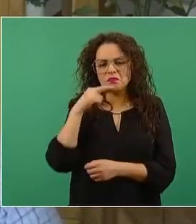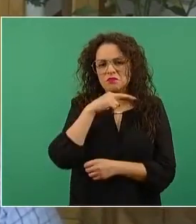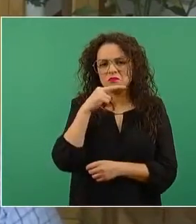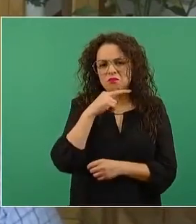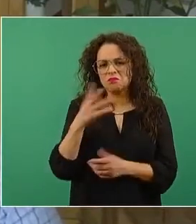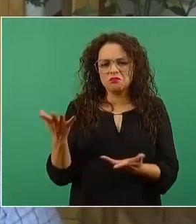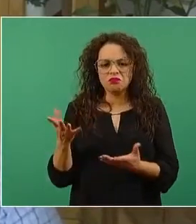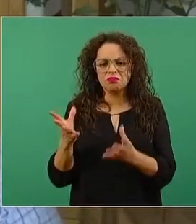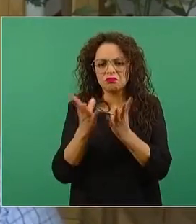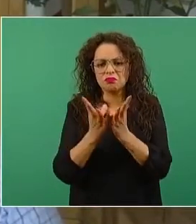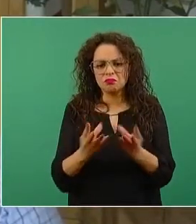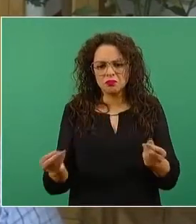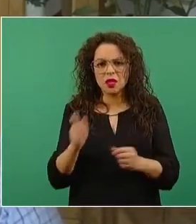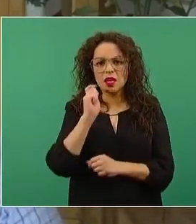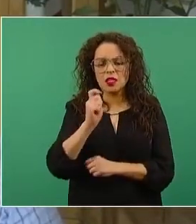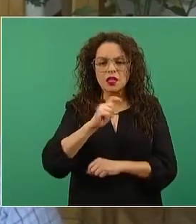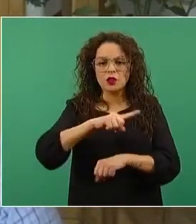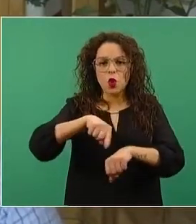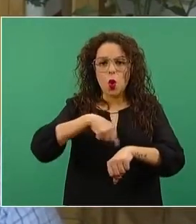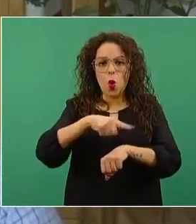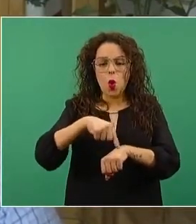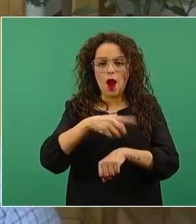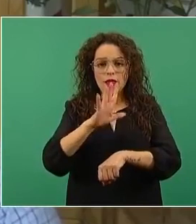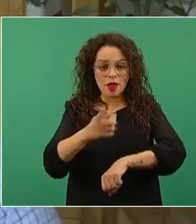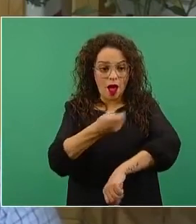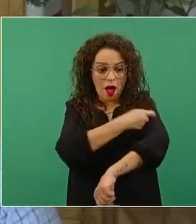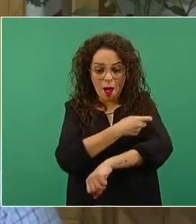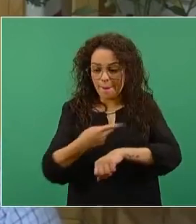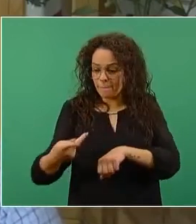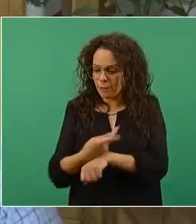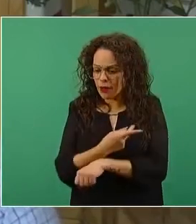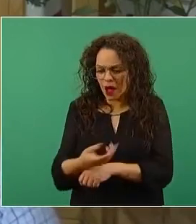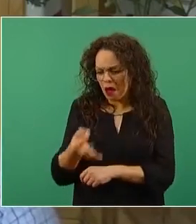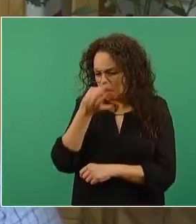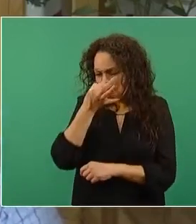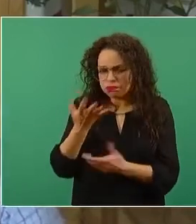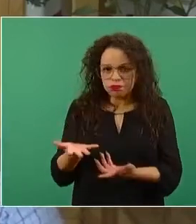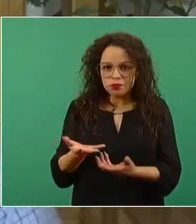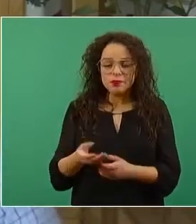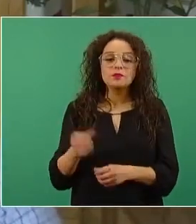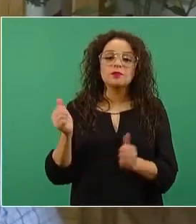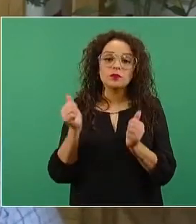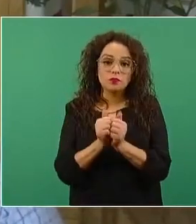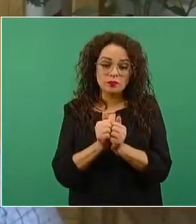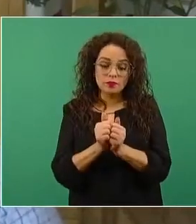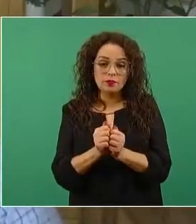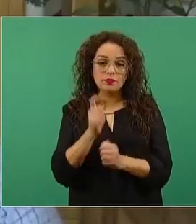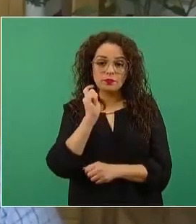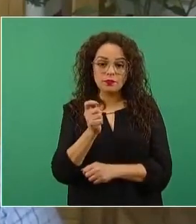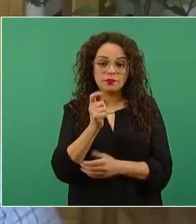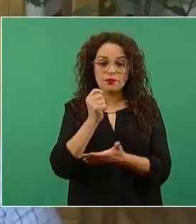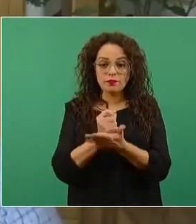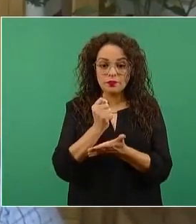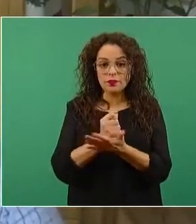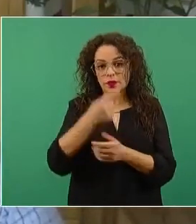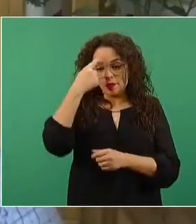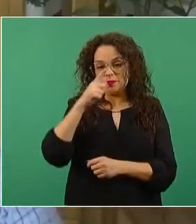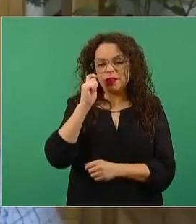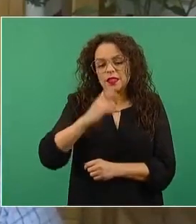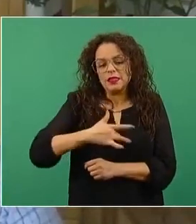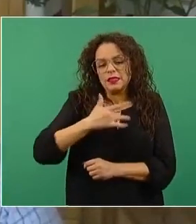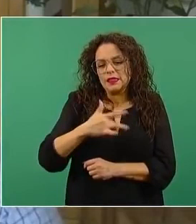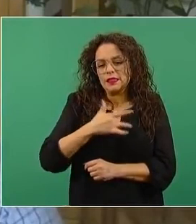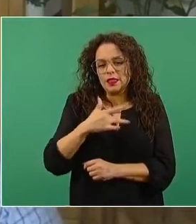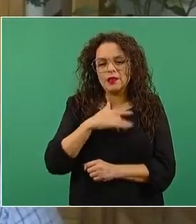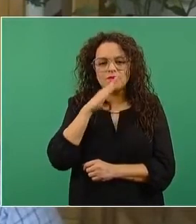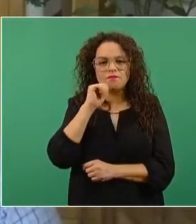las primeras horas y se resuelven prácticamente por sí mismos o con tratamiento solo para los síntomas. Así también